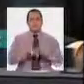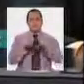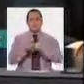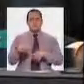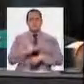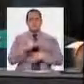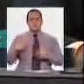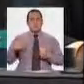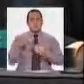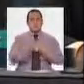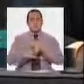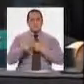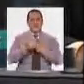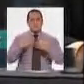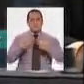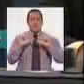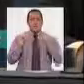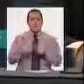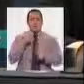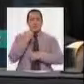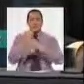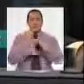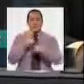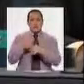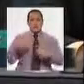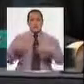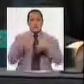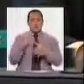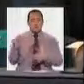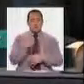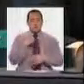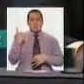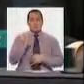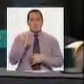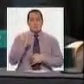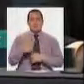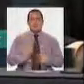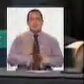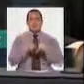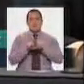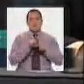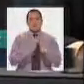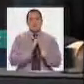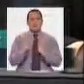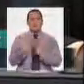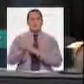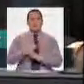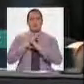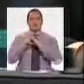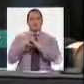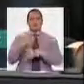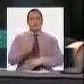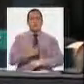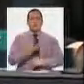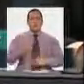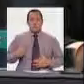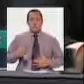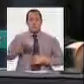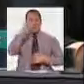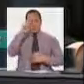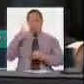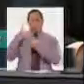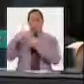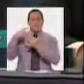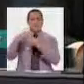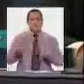Defensa. La Corte Interamericana o el sistema interamericano procesa casos contra el Estado peruano, contra los Estados,